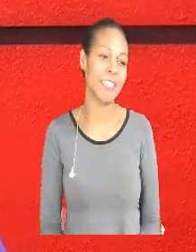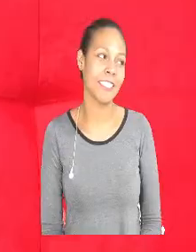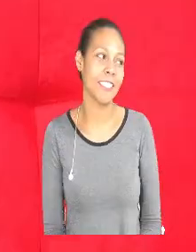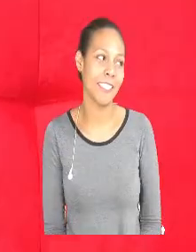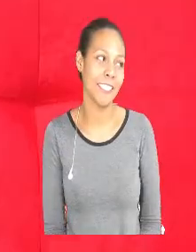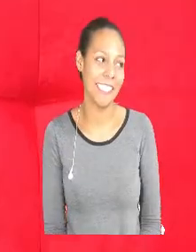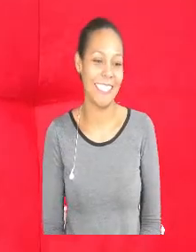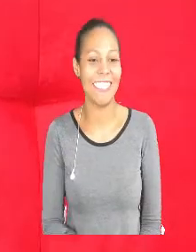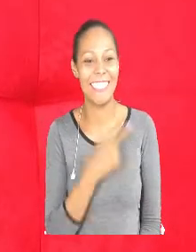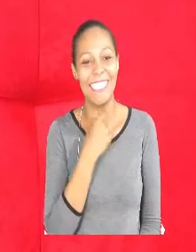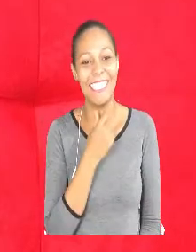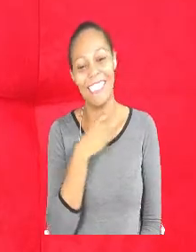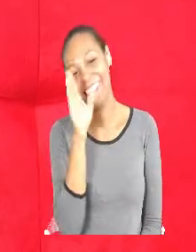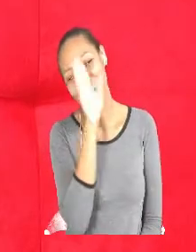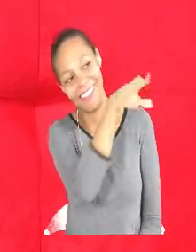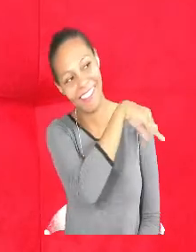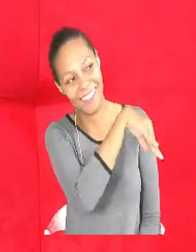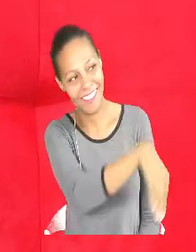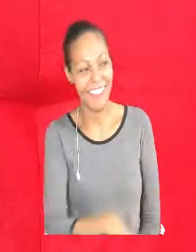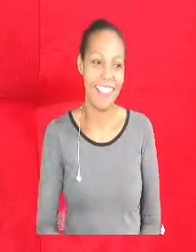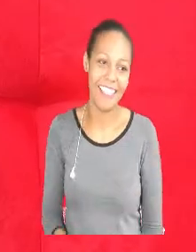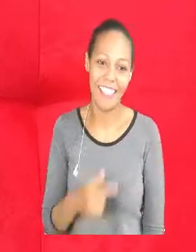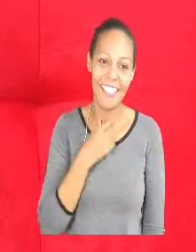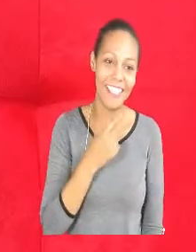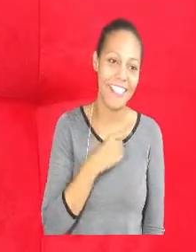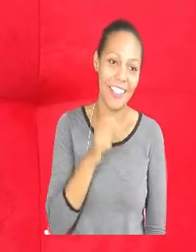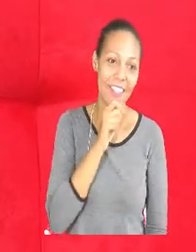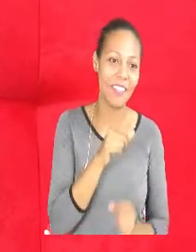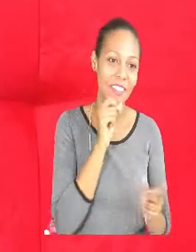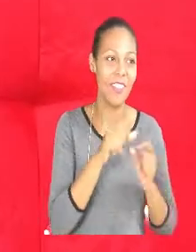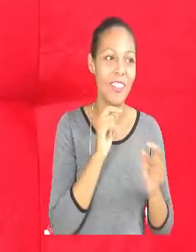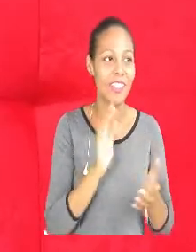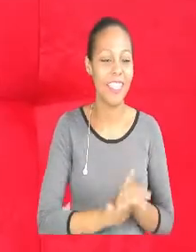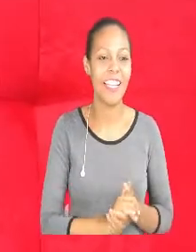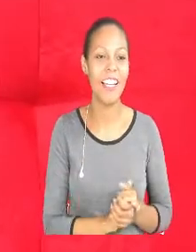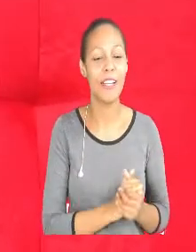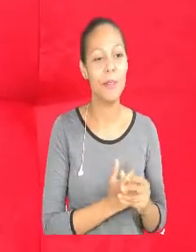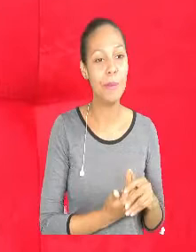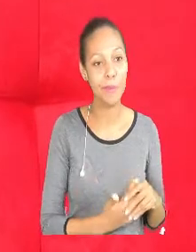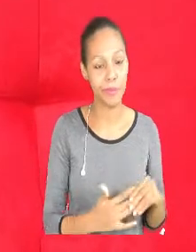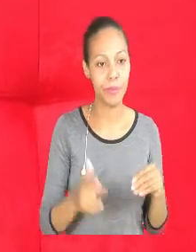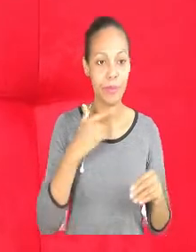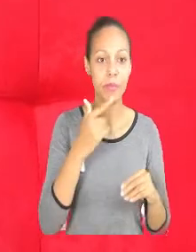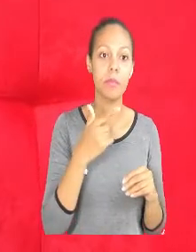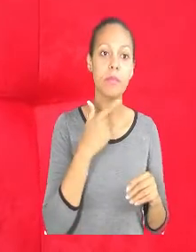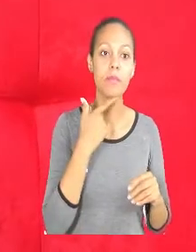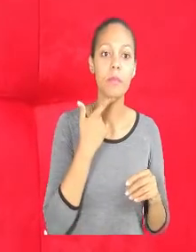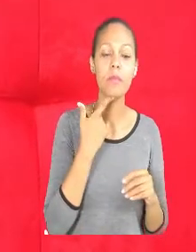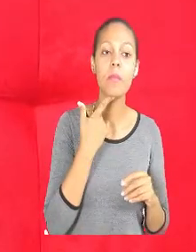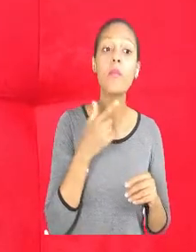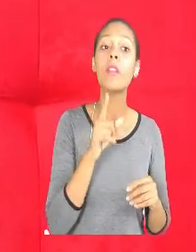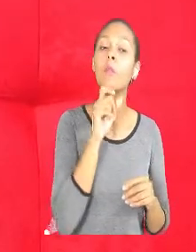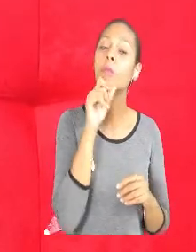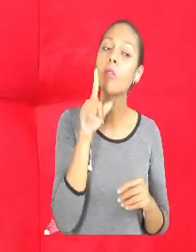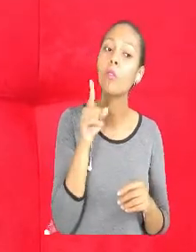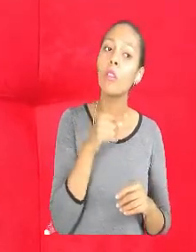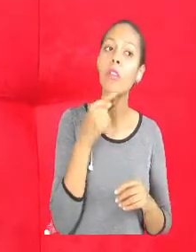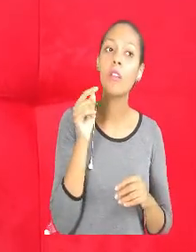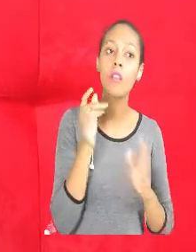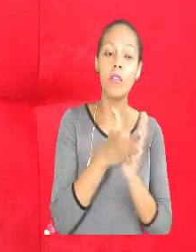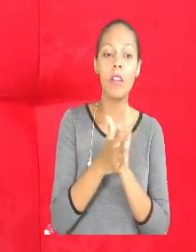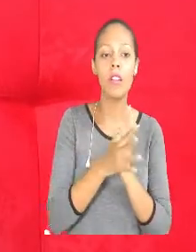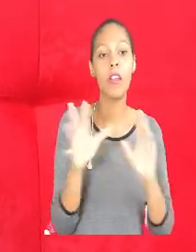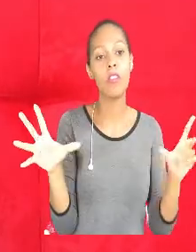Bueno, muy bien, Mars, esas eran las 3 preguntitas de más que tenía preparadas para ti. Y bueno, Mars, yo quiero que tú les cuentes a nuestros